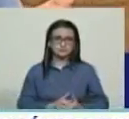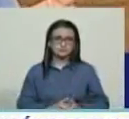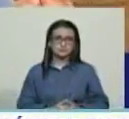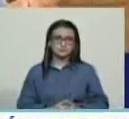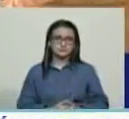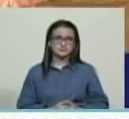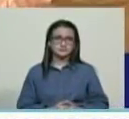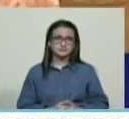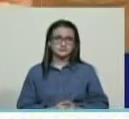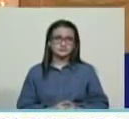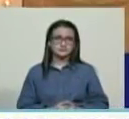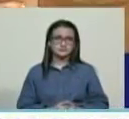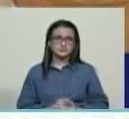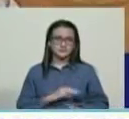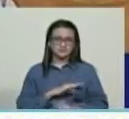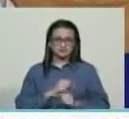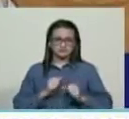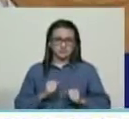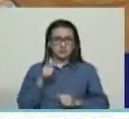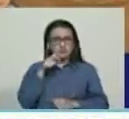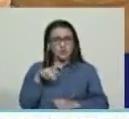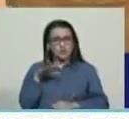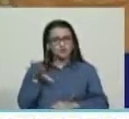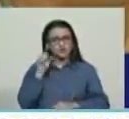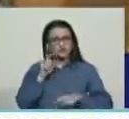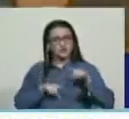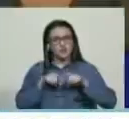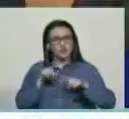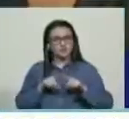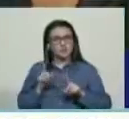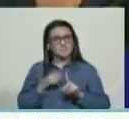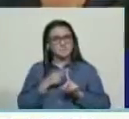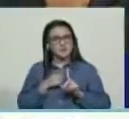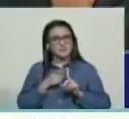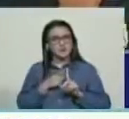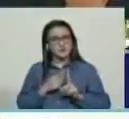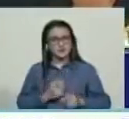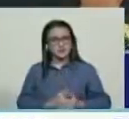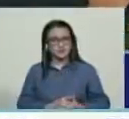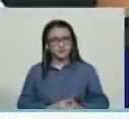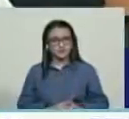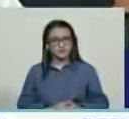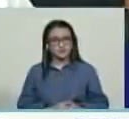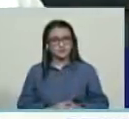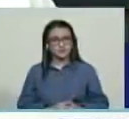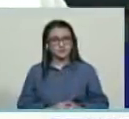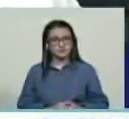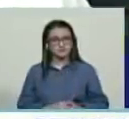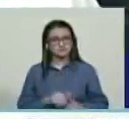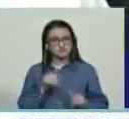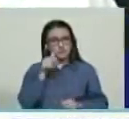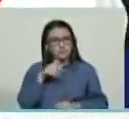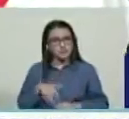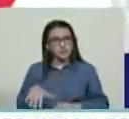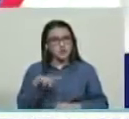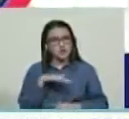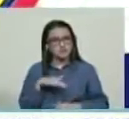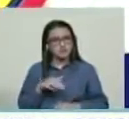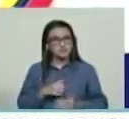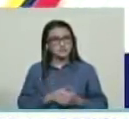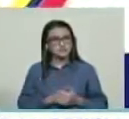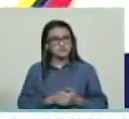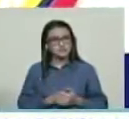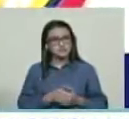La valentía de nuestro pueblo de entender a veces las cosas primero que nosotros. Porque cuando ese pueblo, a pesar de todos